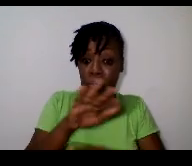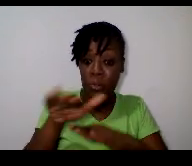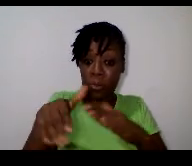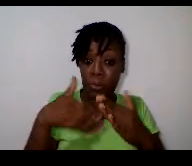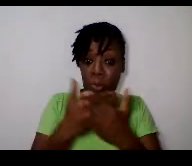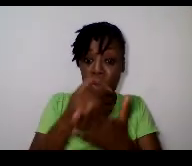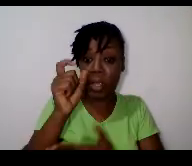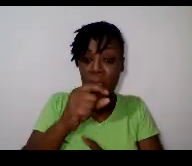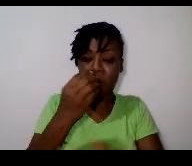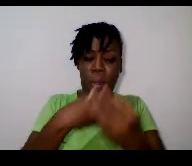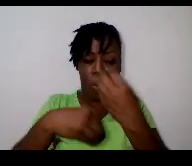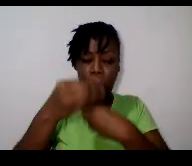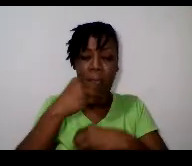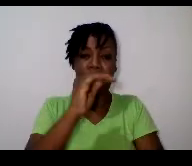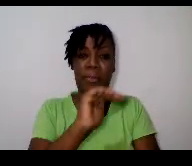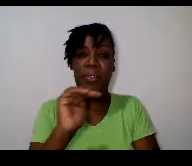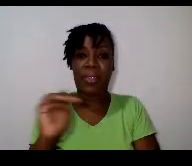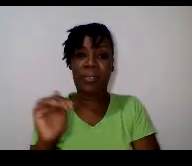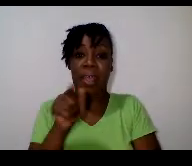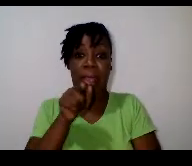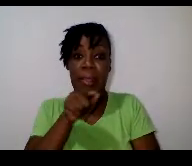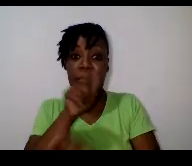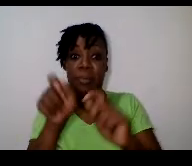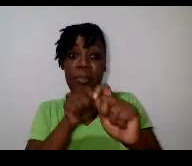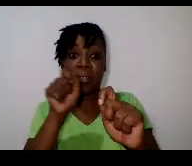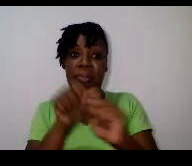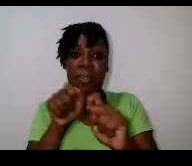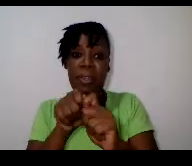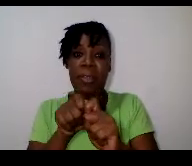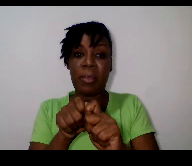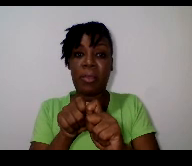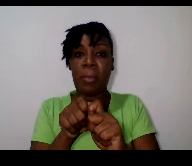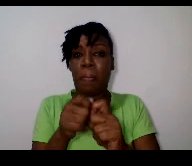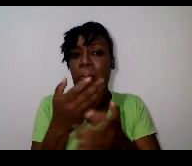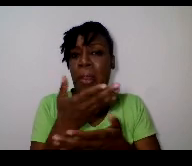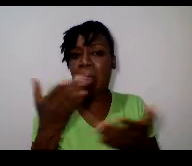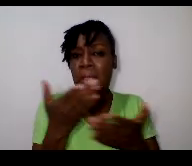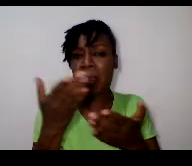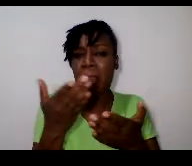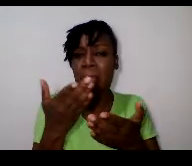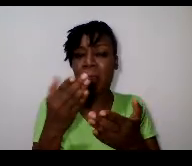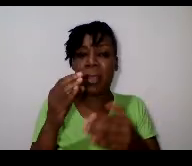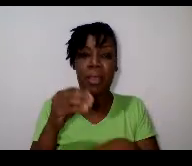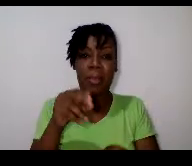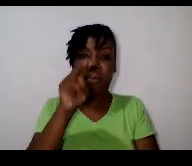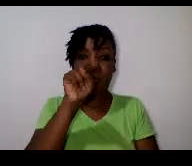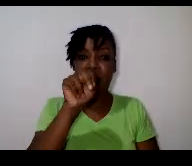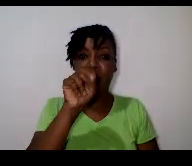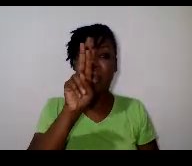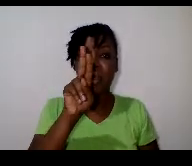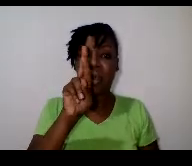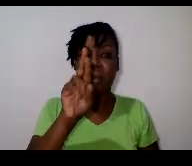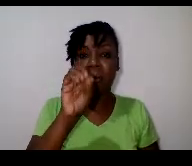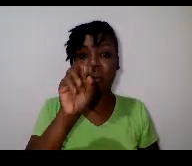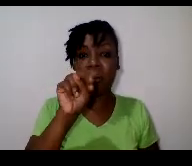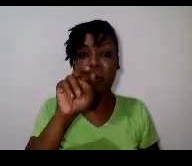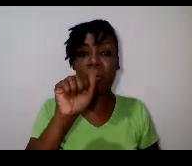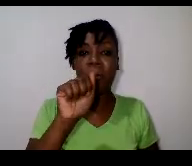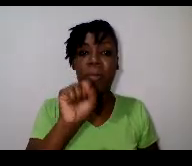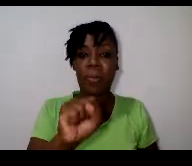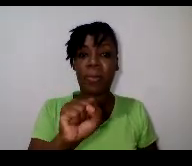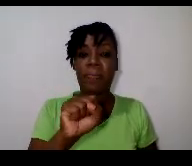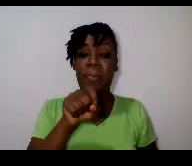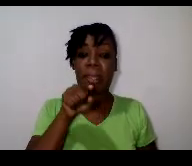niños, estos específicamente son para las neuronas. Entonces, deberíamos de asegurarnos que también sean parte